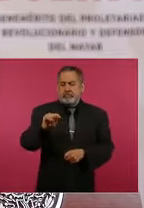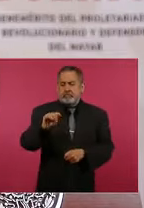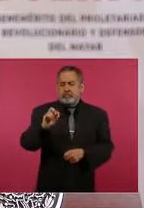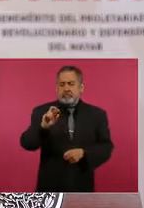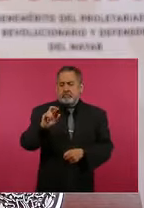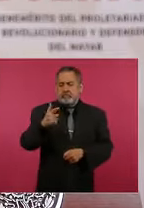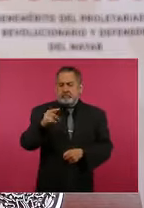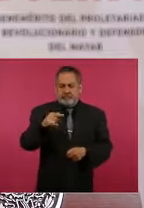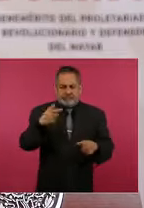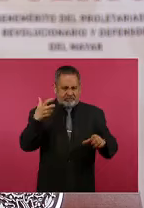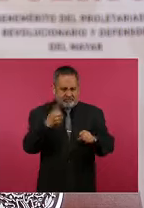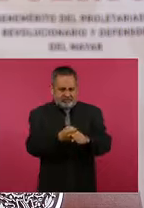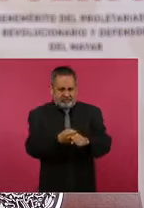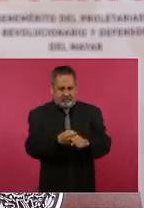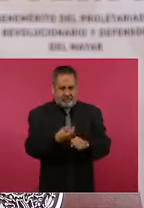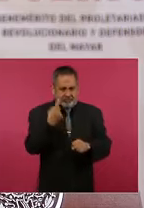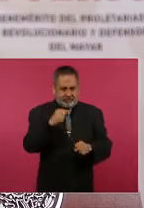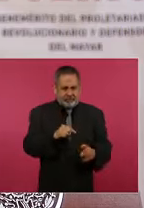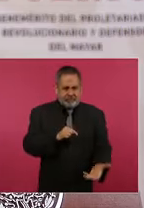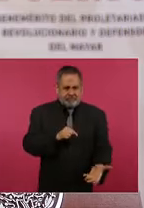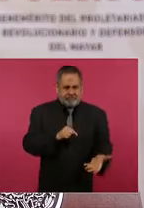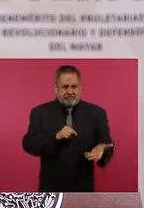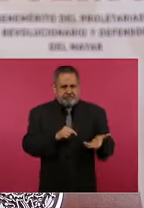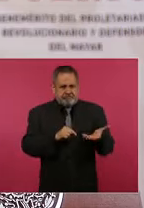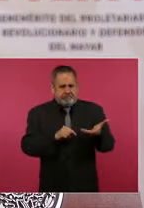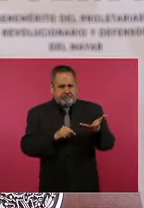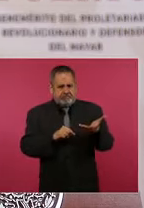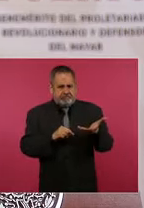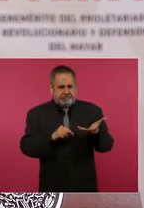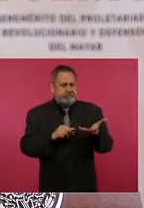para sacar todo,